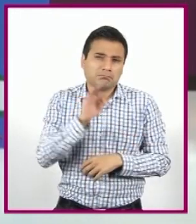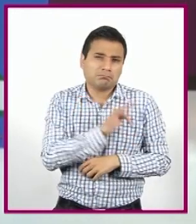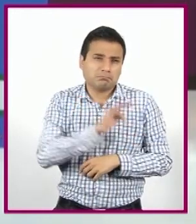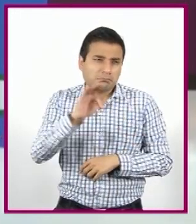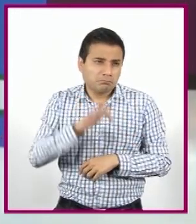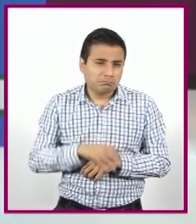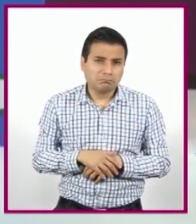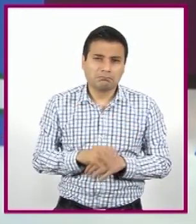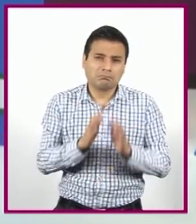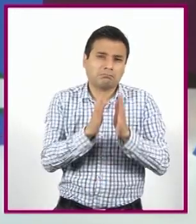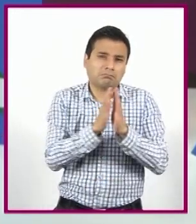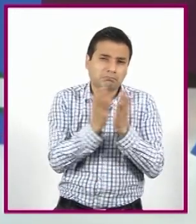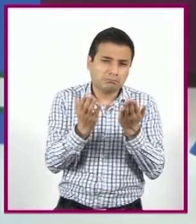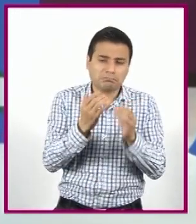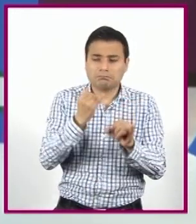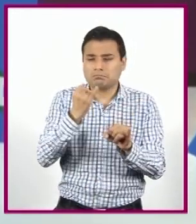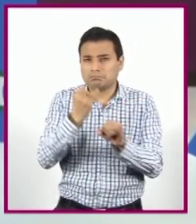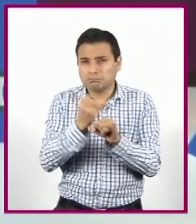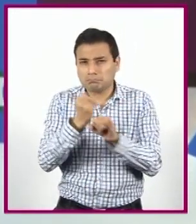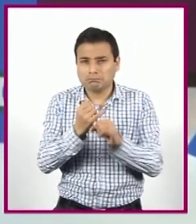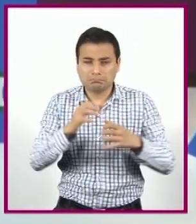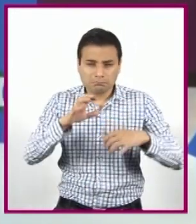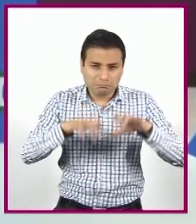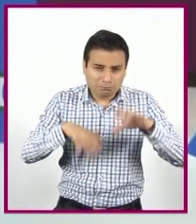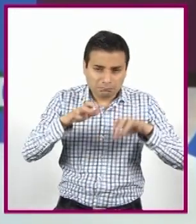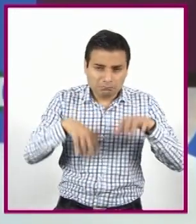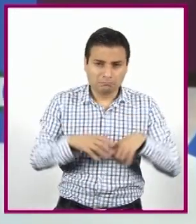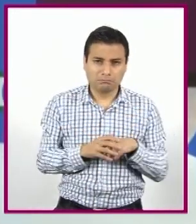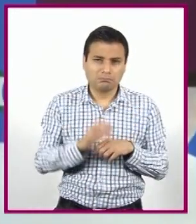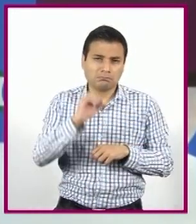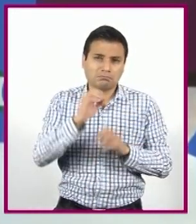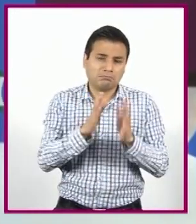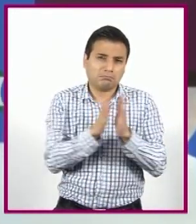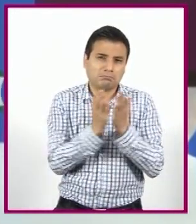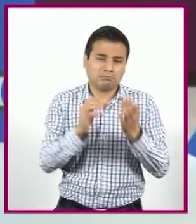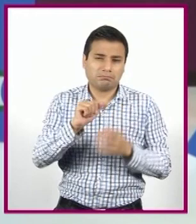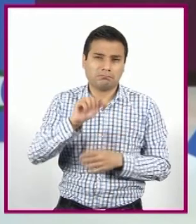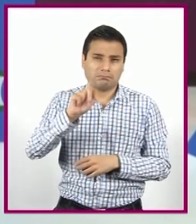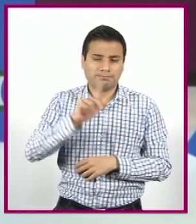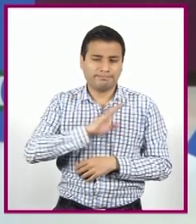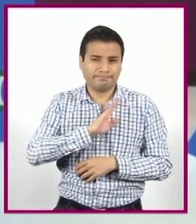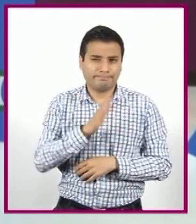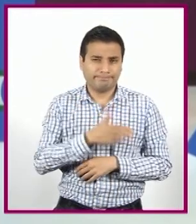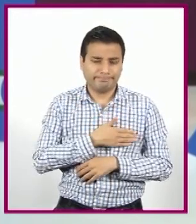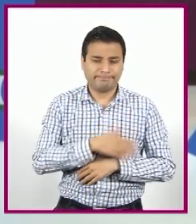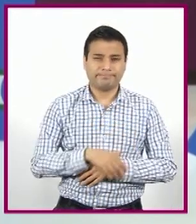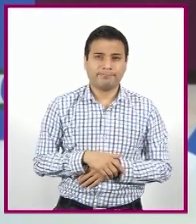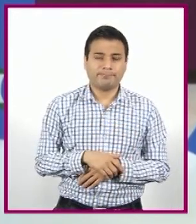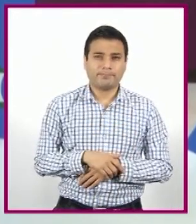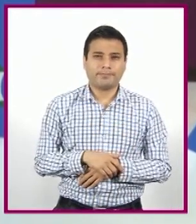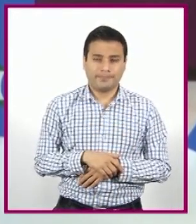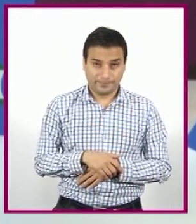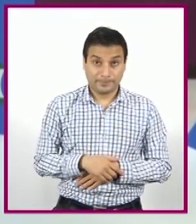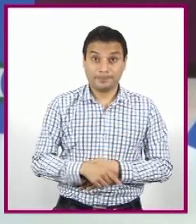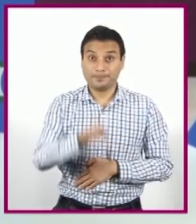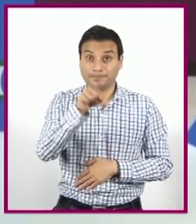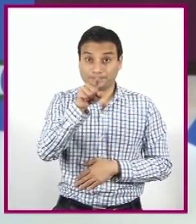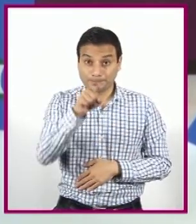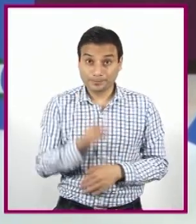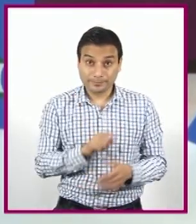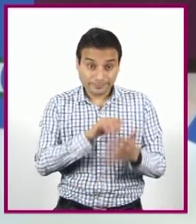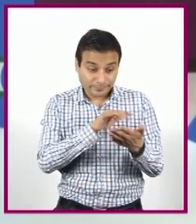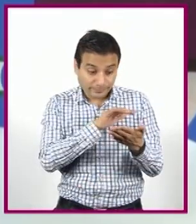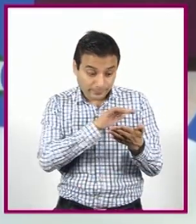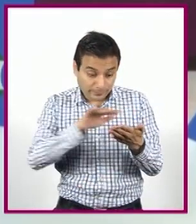fuentes, pero recuerden que también se pueden apoyar en su libro de texto de lengua materna. A partir del texto que